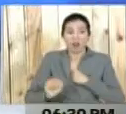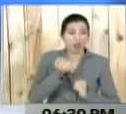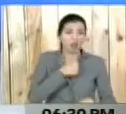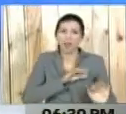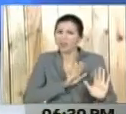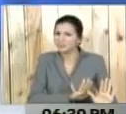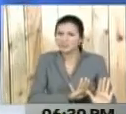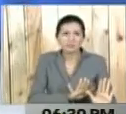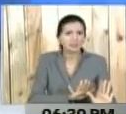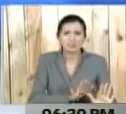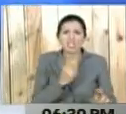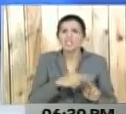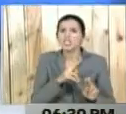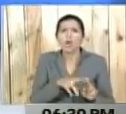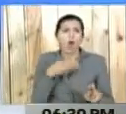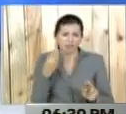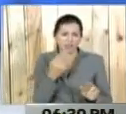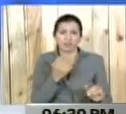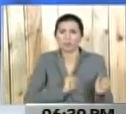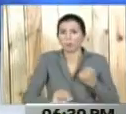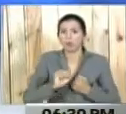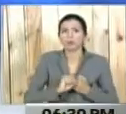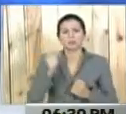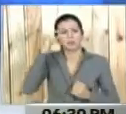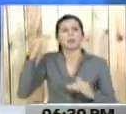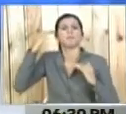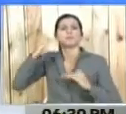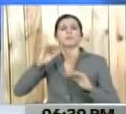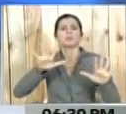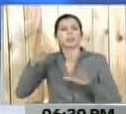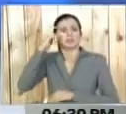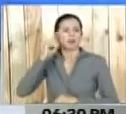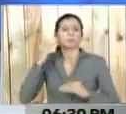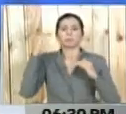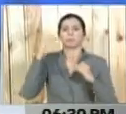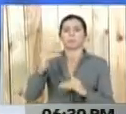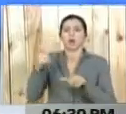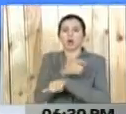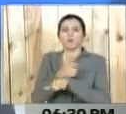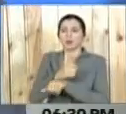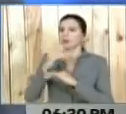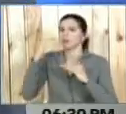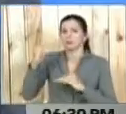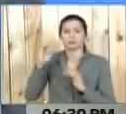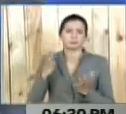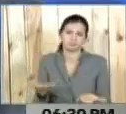esos mismos que ahora quieren ponerle 10 días de límite al gobierno de Nicolás Maduro.